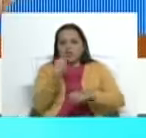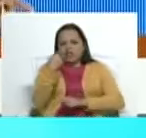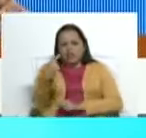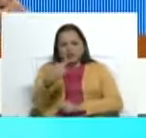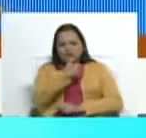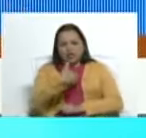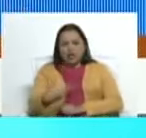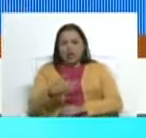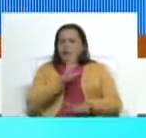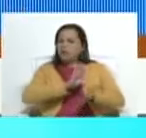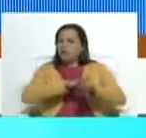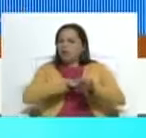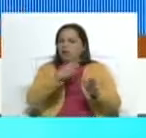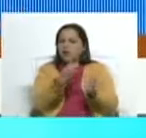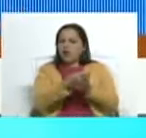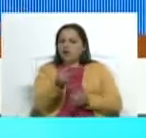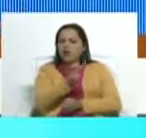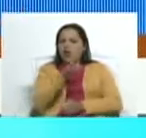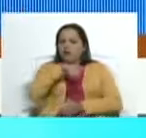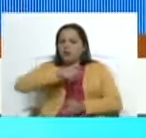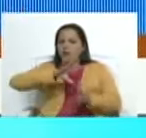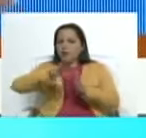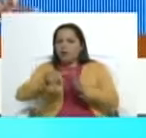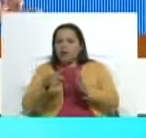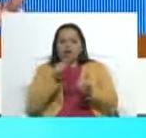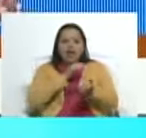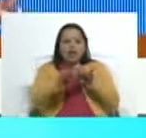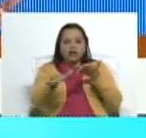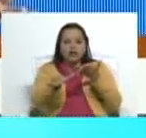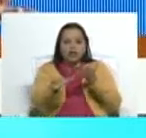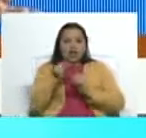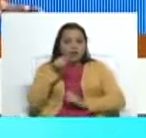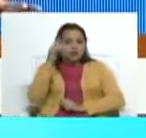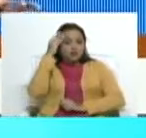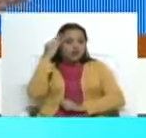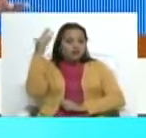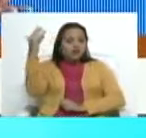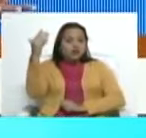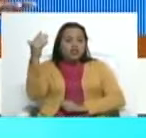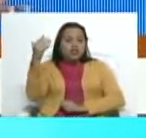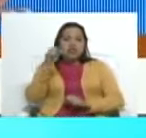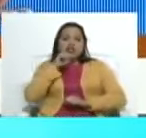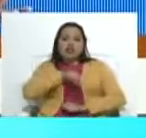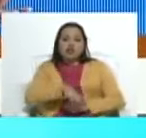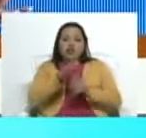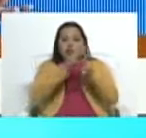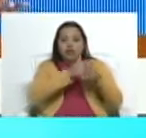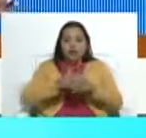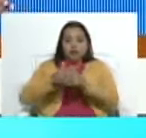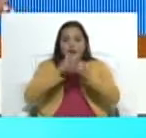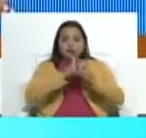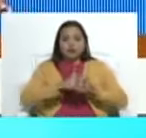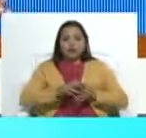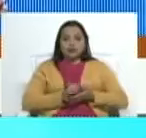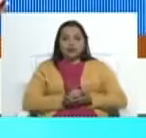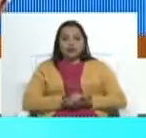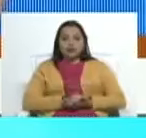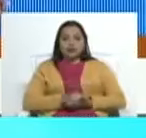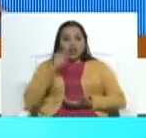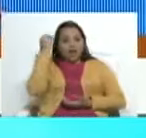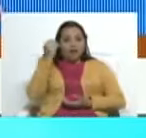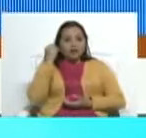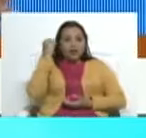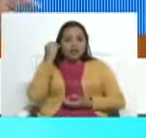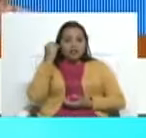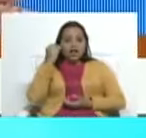qué pagar el petróleo de Venezuela si no los podemos llevar gratis? Ese ha sido el anhelo histórico de los Estados Unidos, ¿no? Que considera a